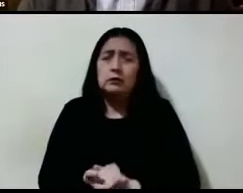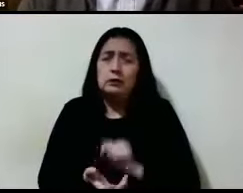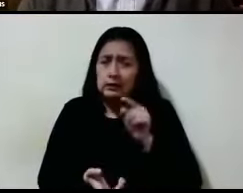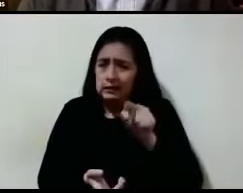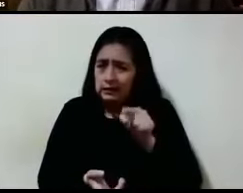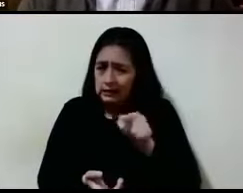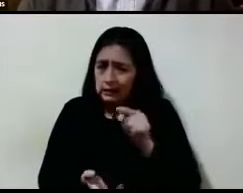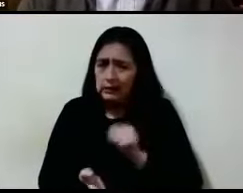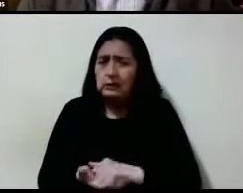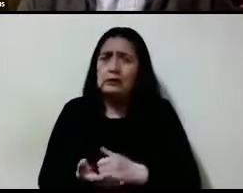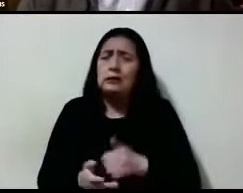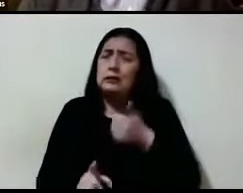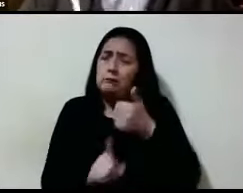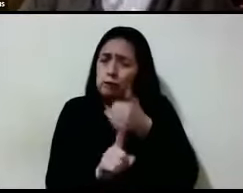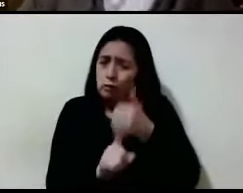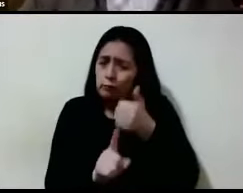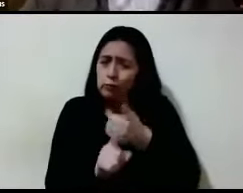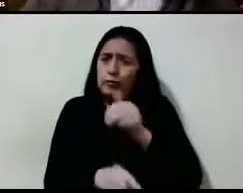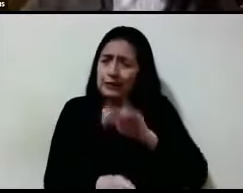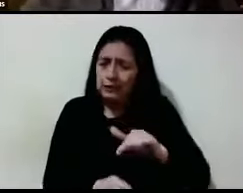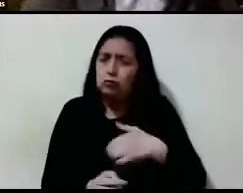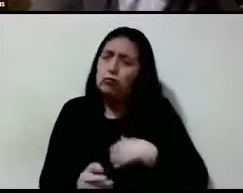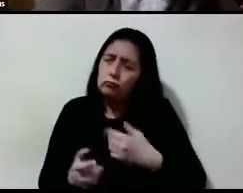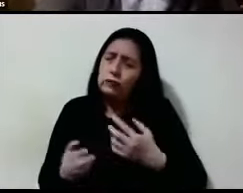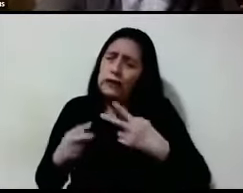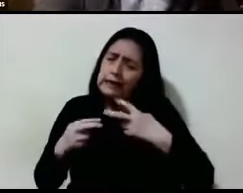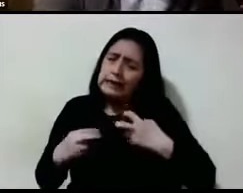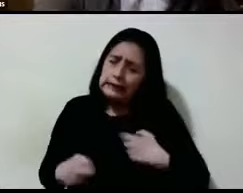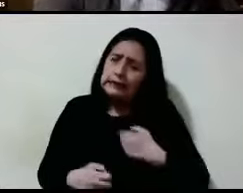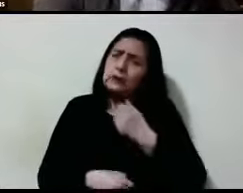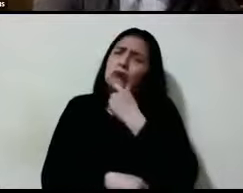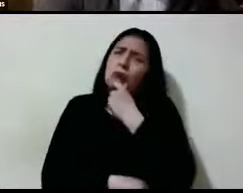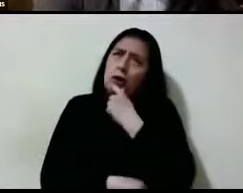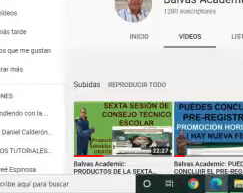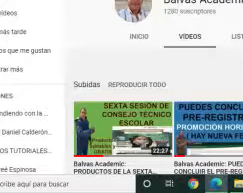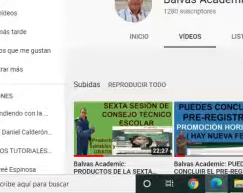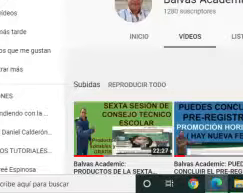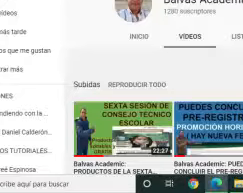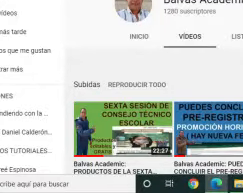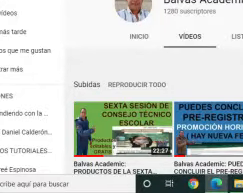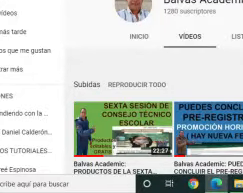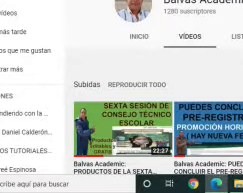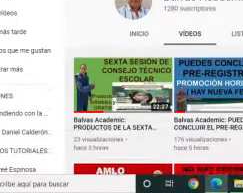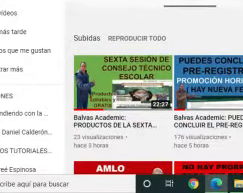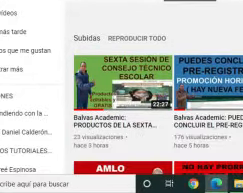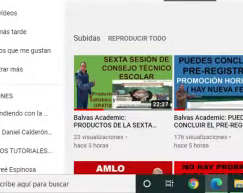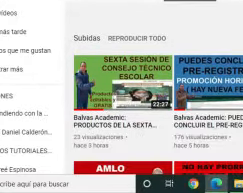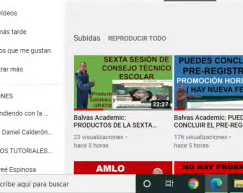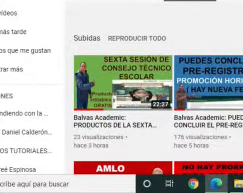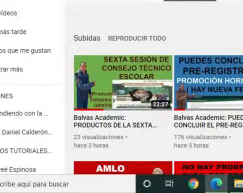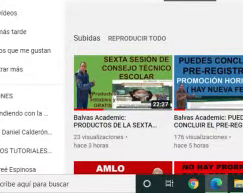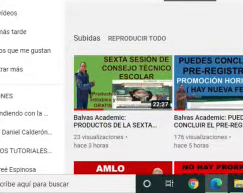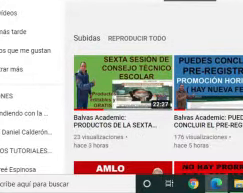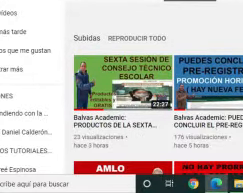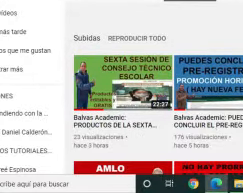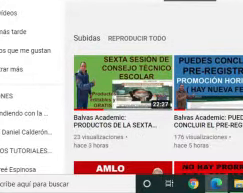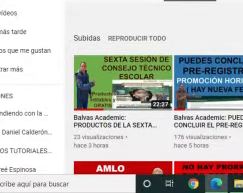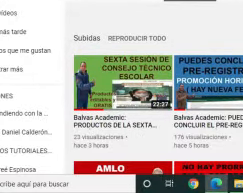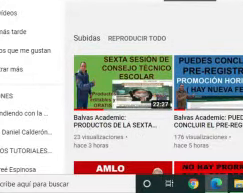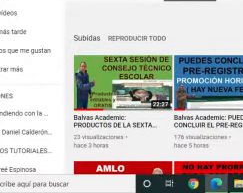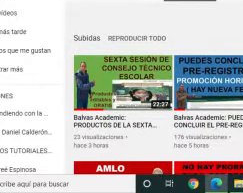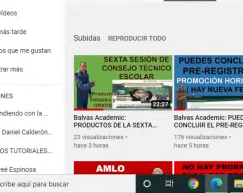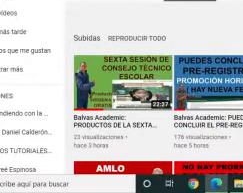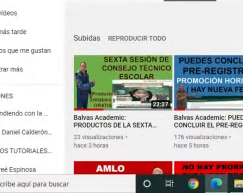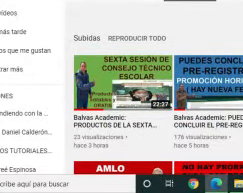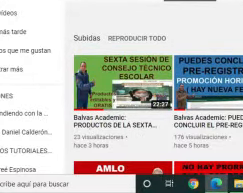la autoevaluación del niño la que va a lograr su autonomía. Bien, hasta aquí vamos a dejar este video.